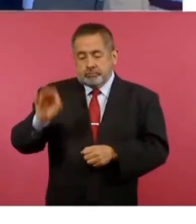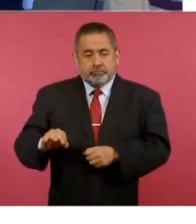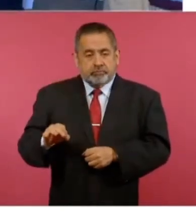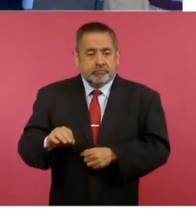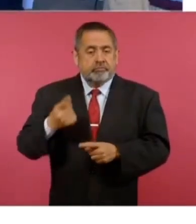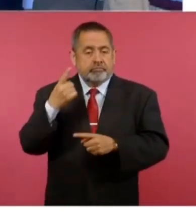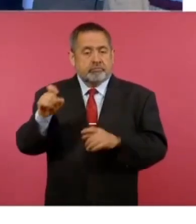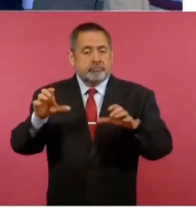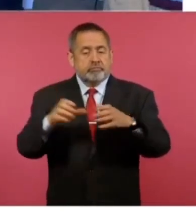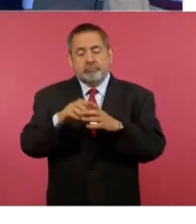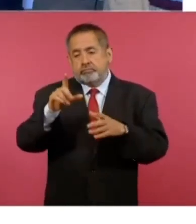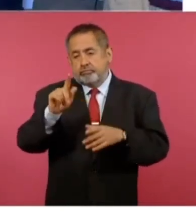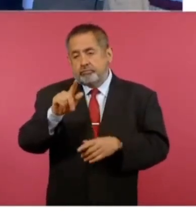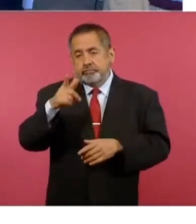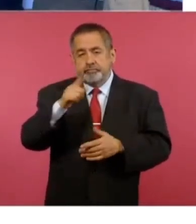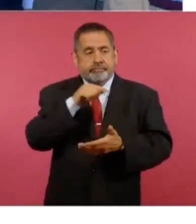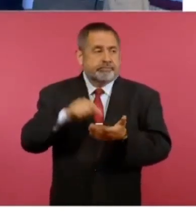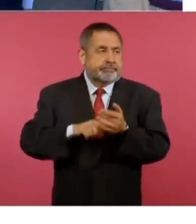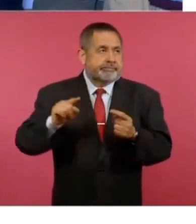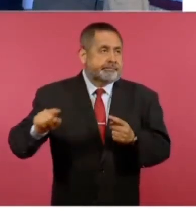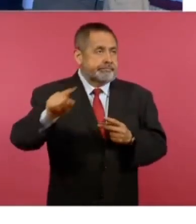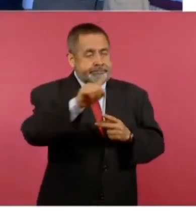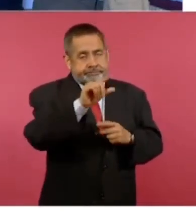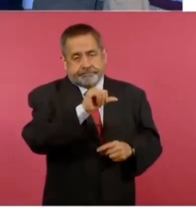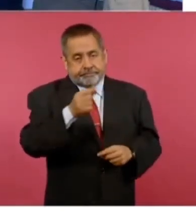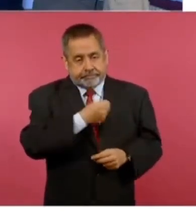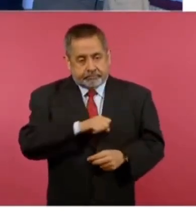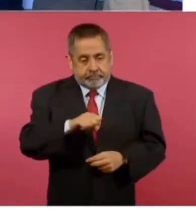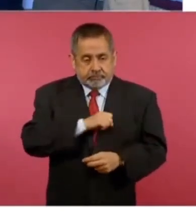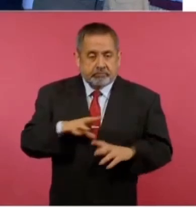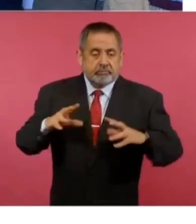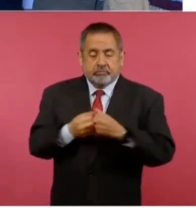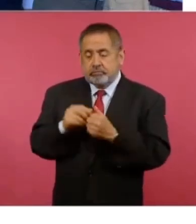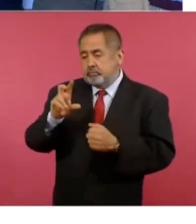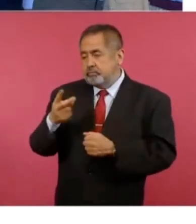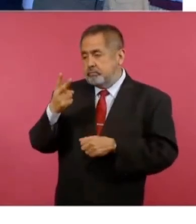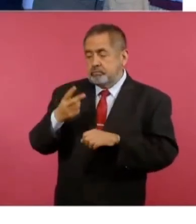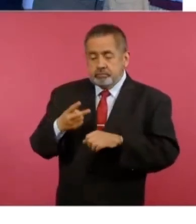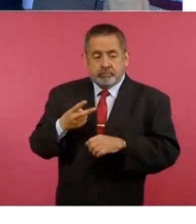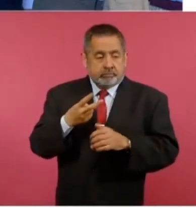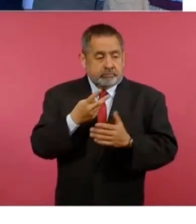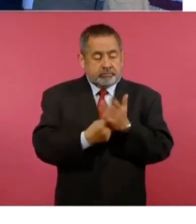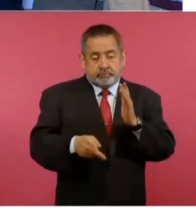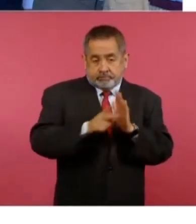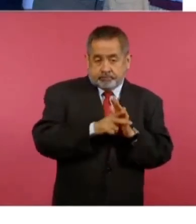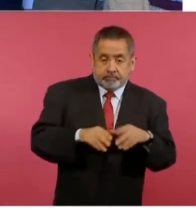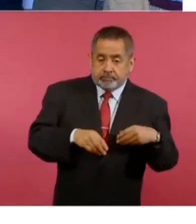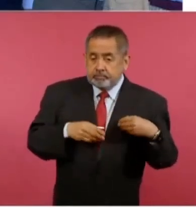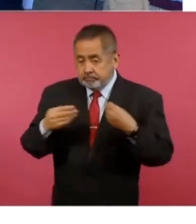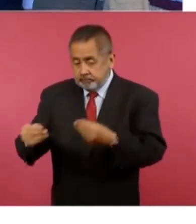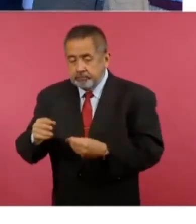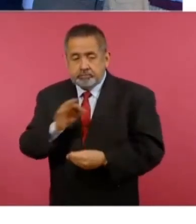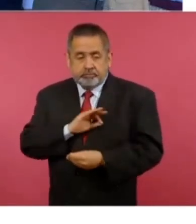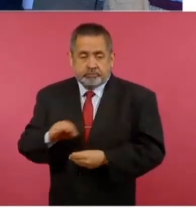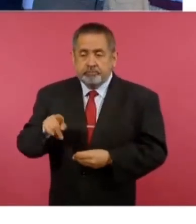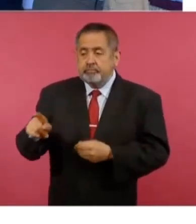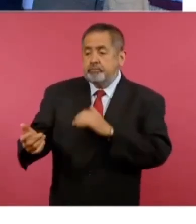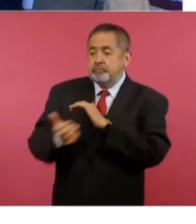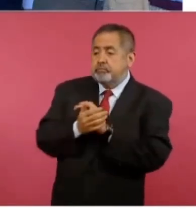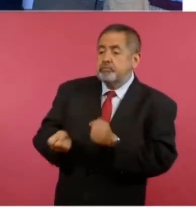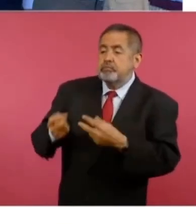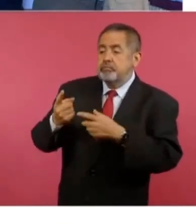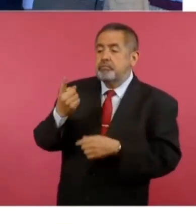en 177 centros de salud, y para las 32 vacantes de médicas y médicos generales se tiene un